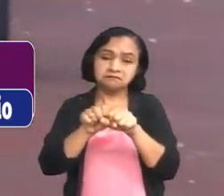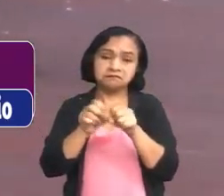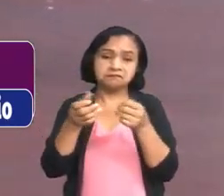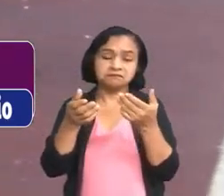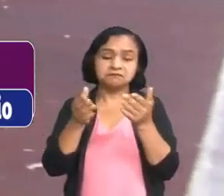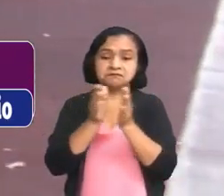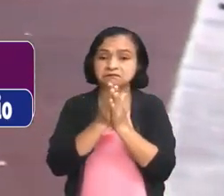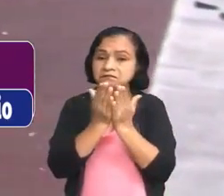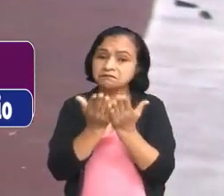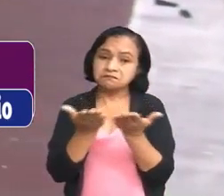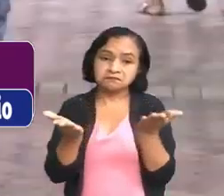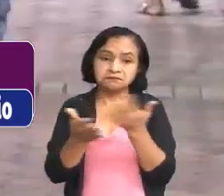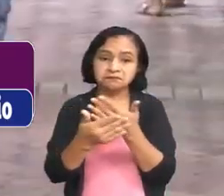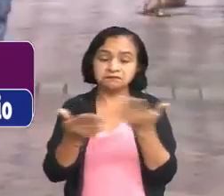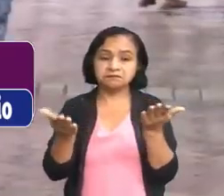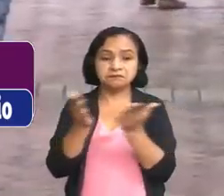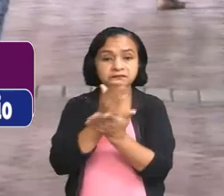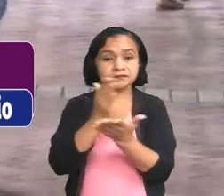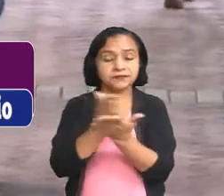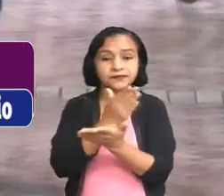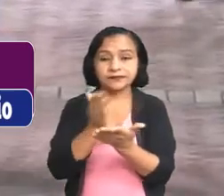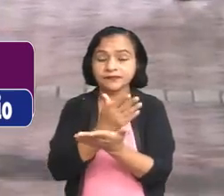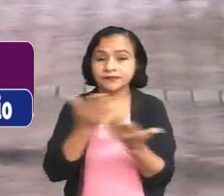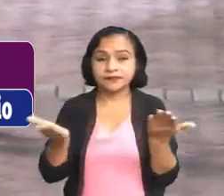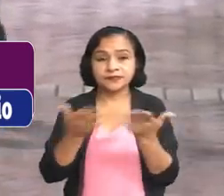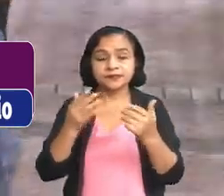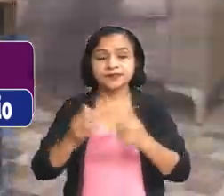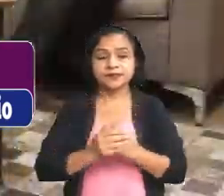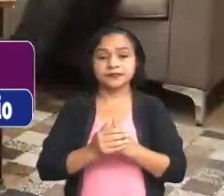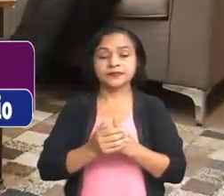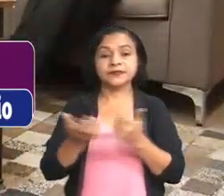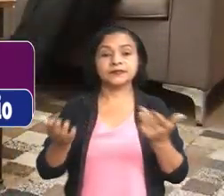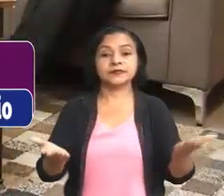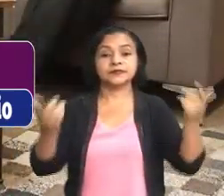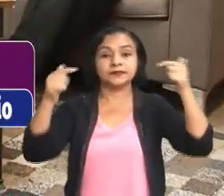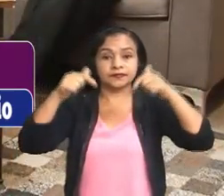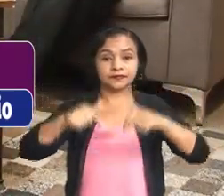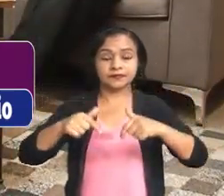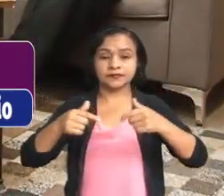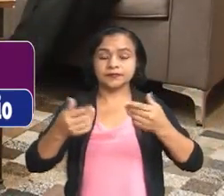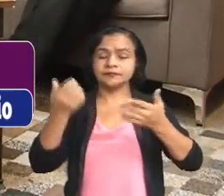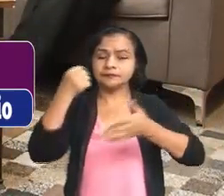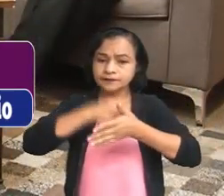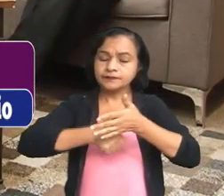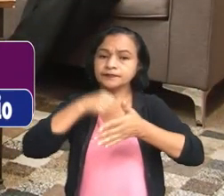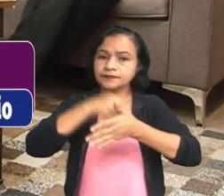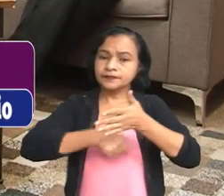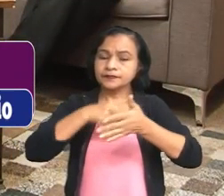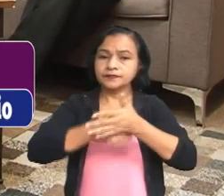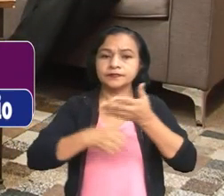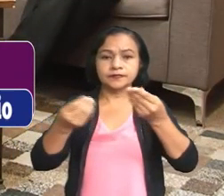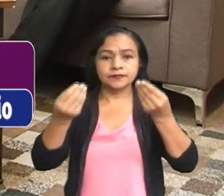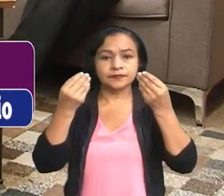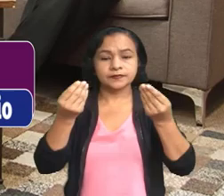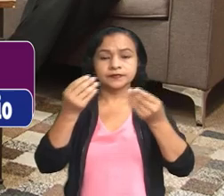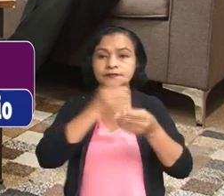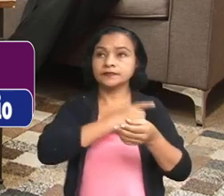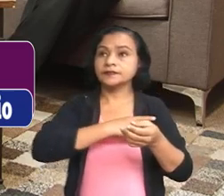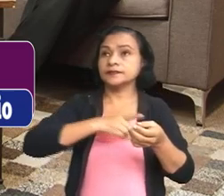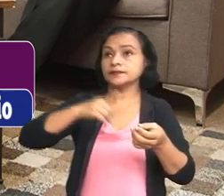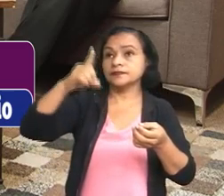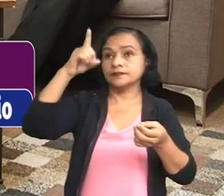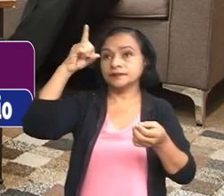mis libros, no tengo mis cuadernos, mi mochila escolar. Entonces ahora con grandes esfuerzos que solo Dios